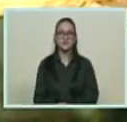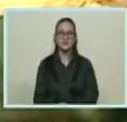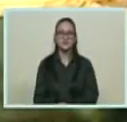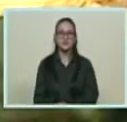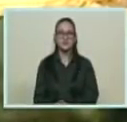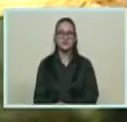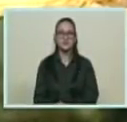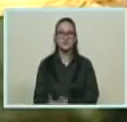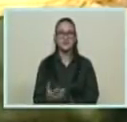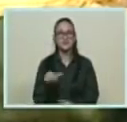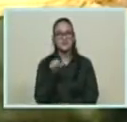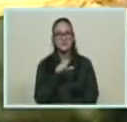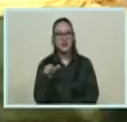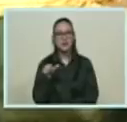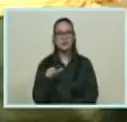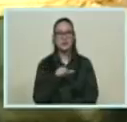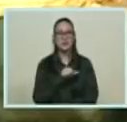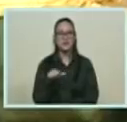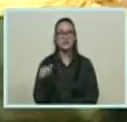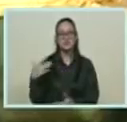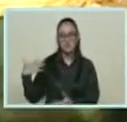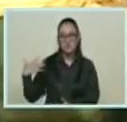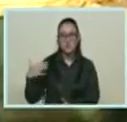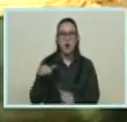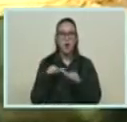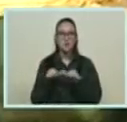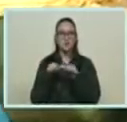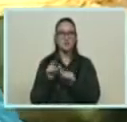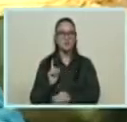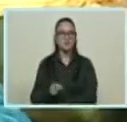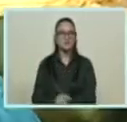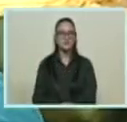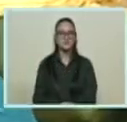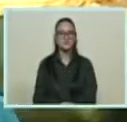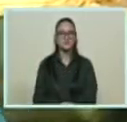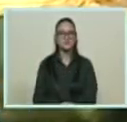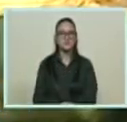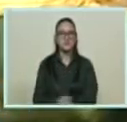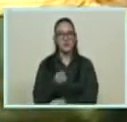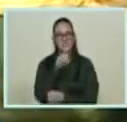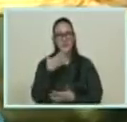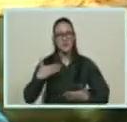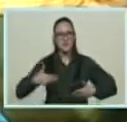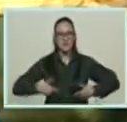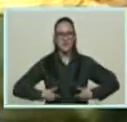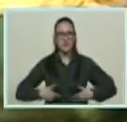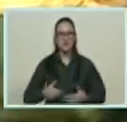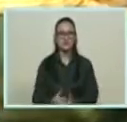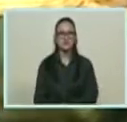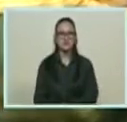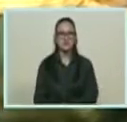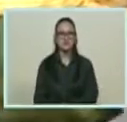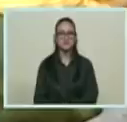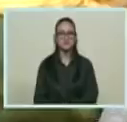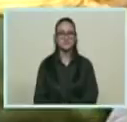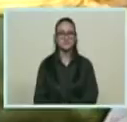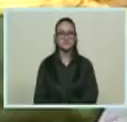En las semanas, meses y años que están por venir, vamos a continuar este hermoso esfuerzo.